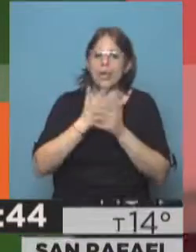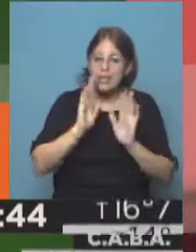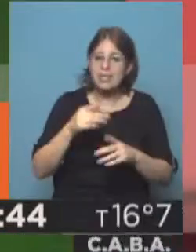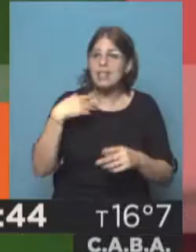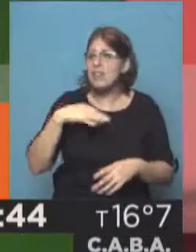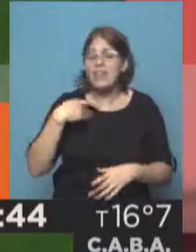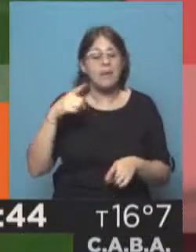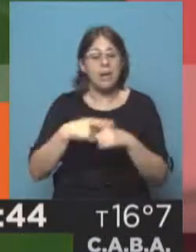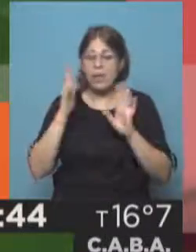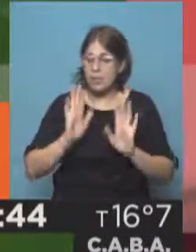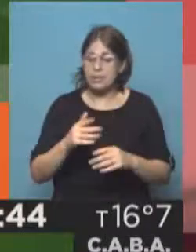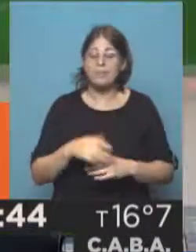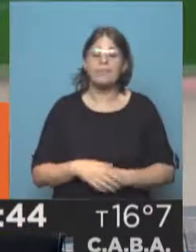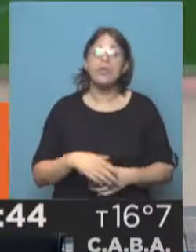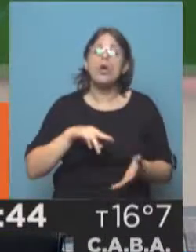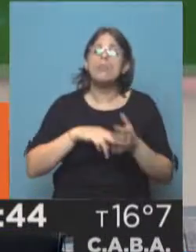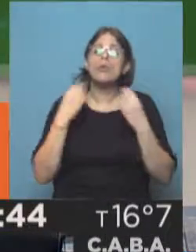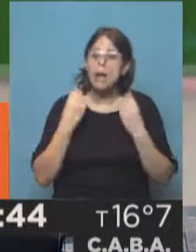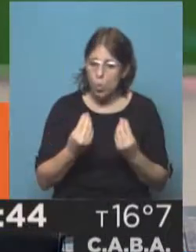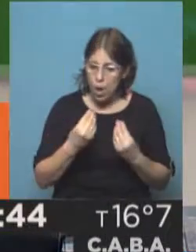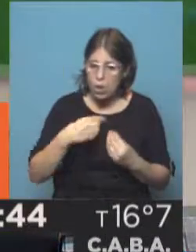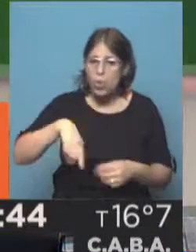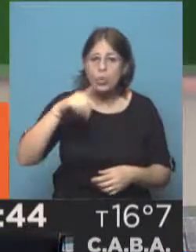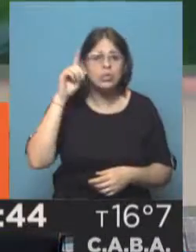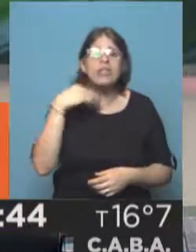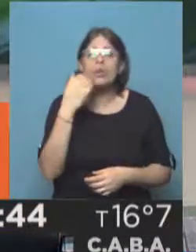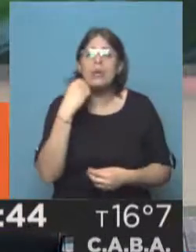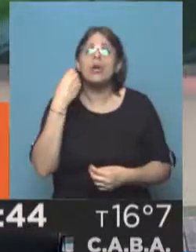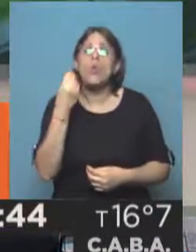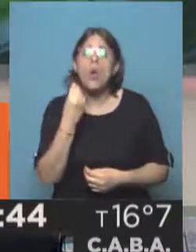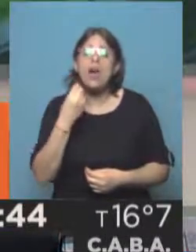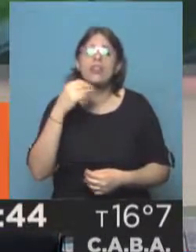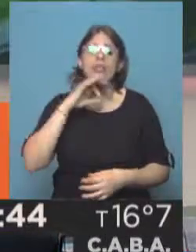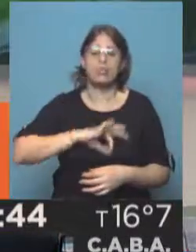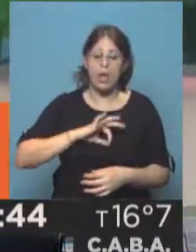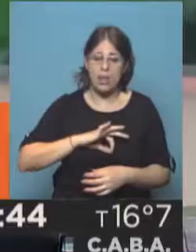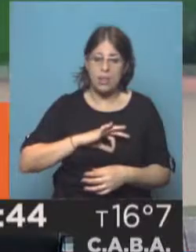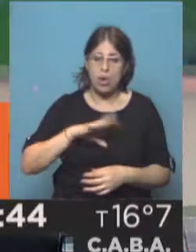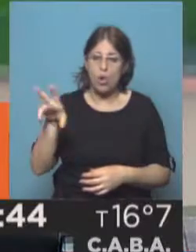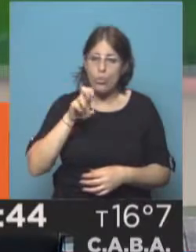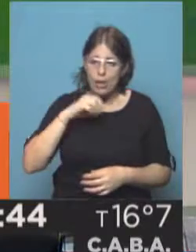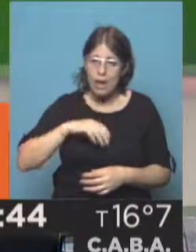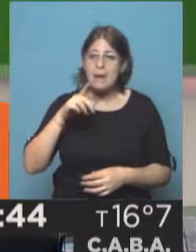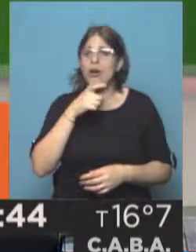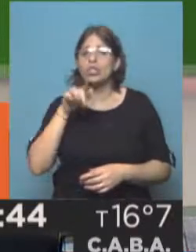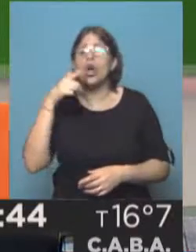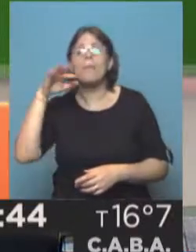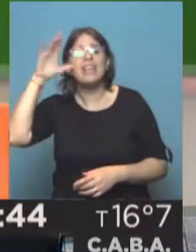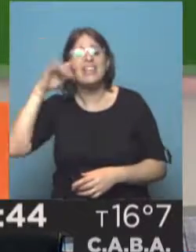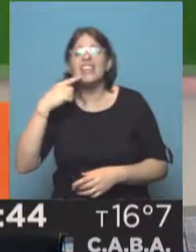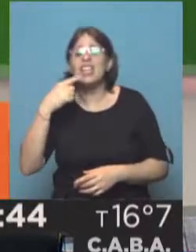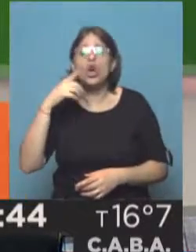Guillermo, concretamente, el problema es que no saben cuándo van a cobrar, aunque dijo Armando Pérez que van a cobrar el lunes, martes,